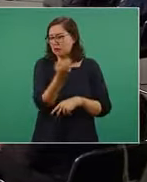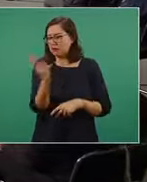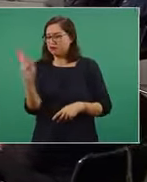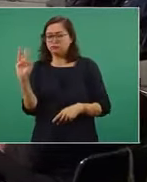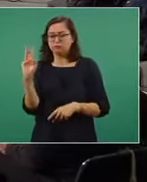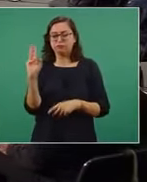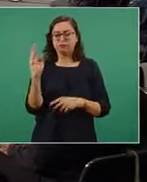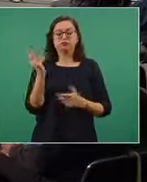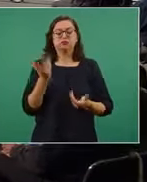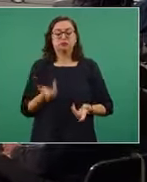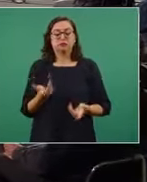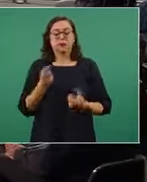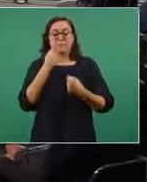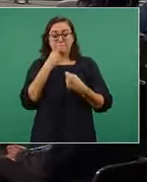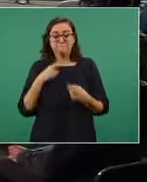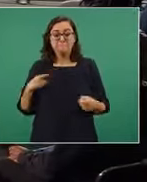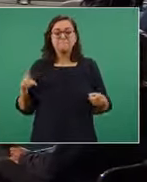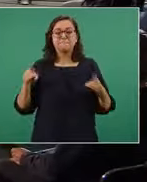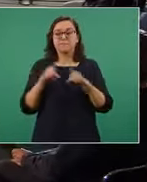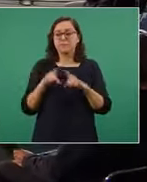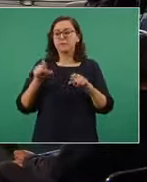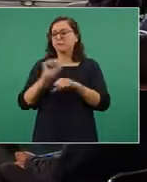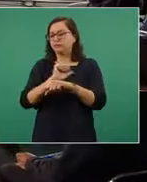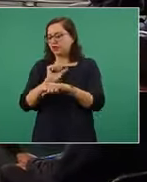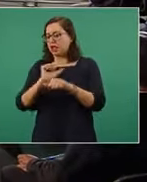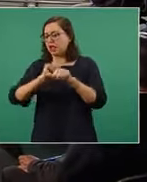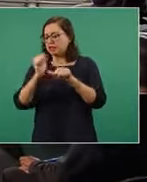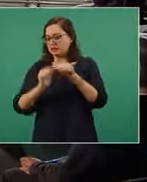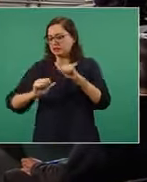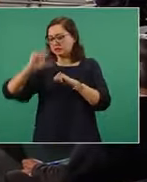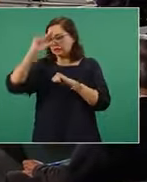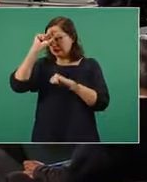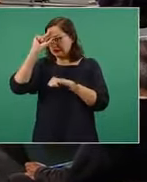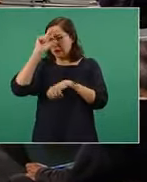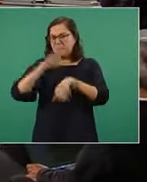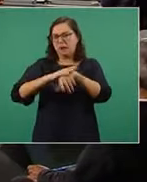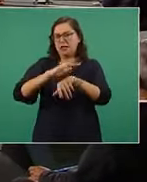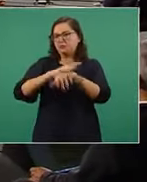como casi medio centenar de artistas e intelectuales más,